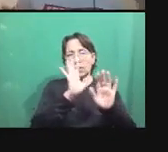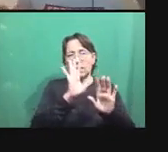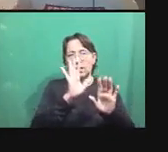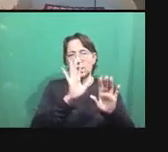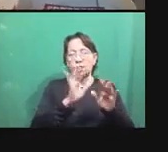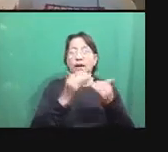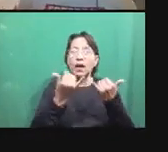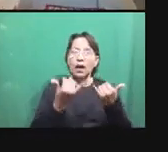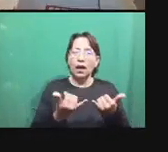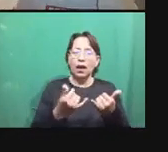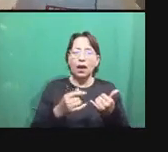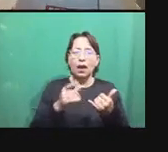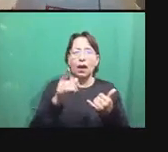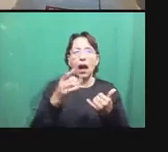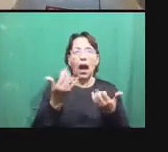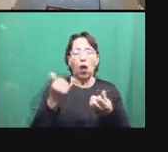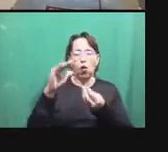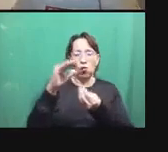abierto